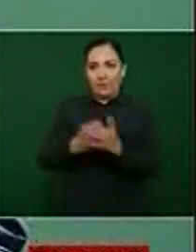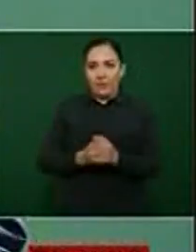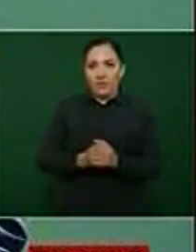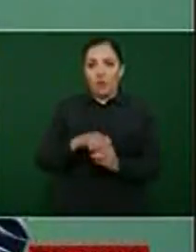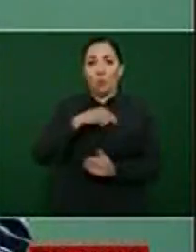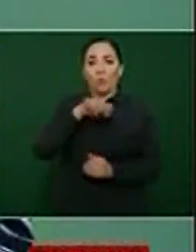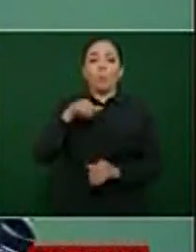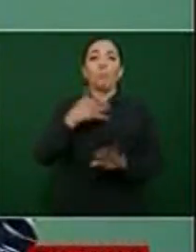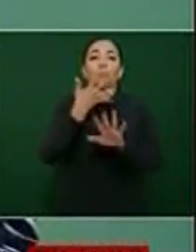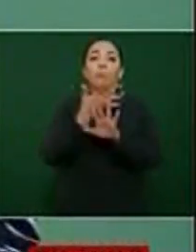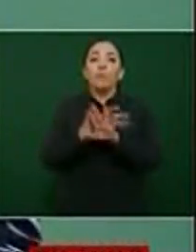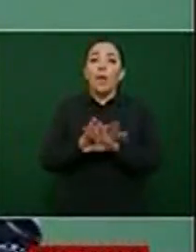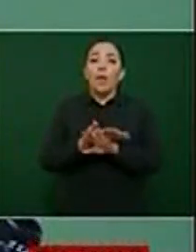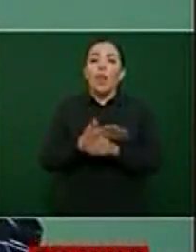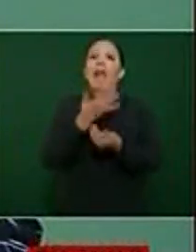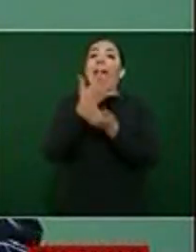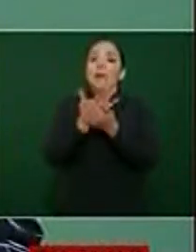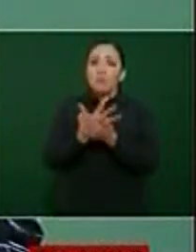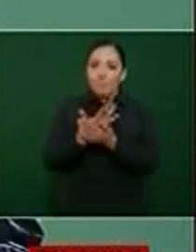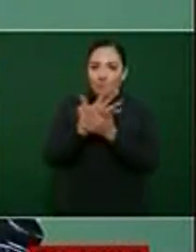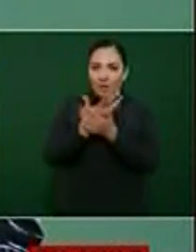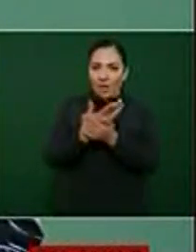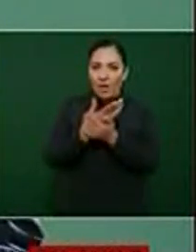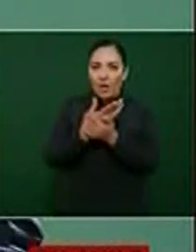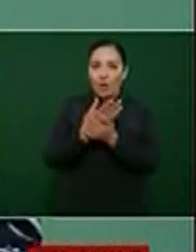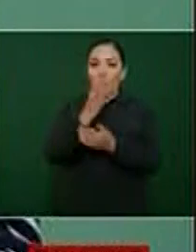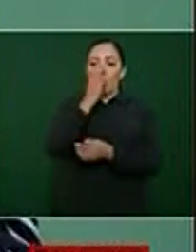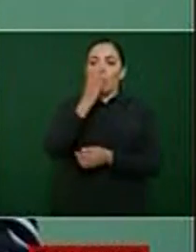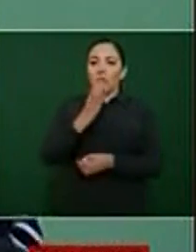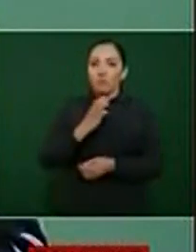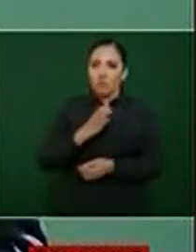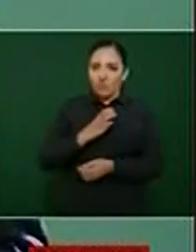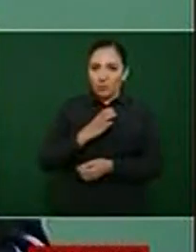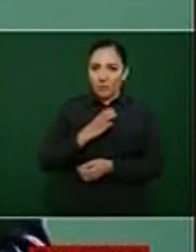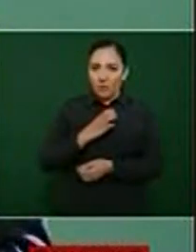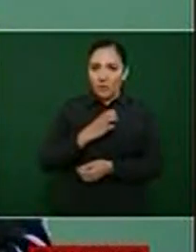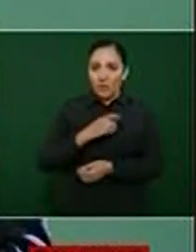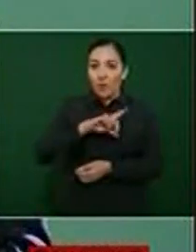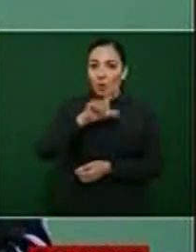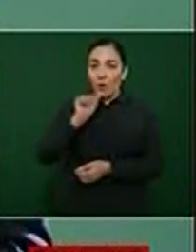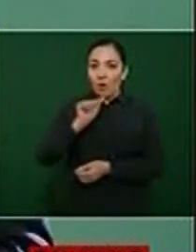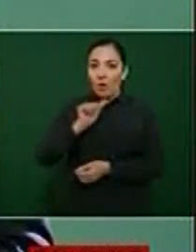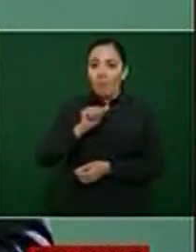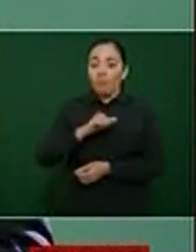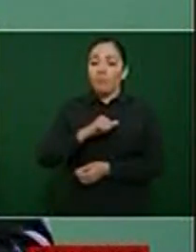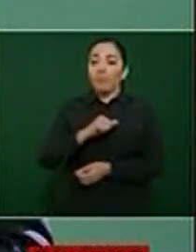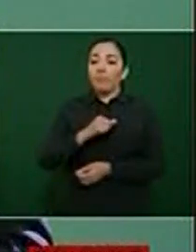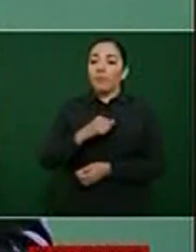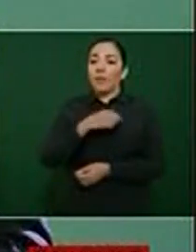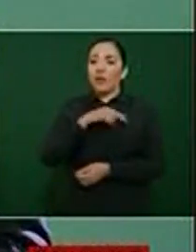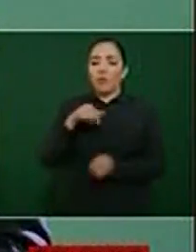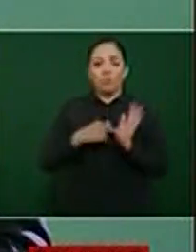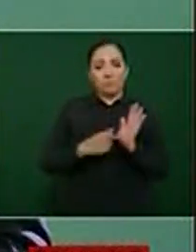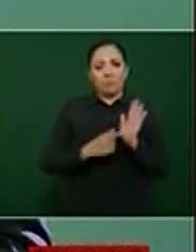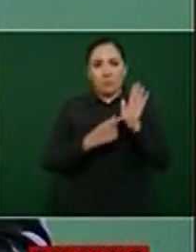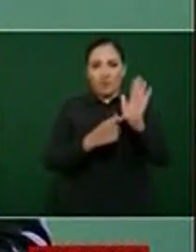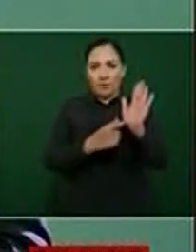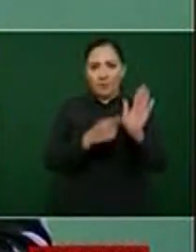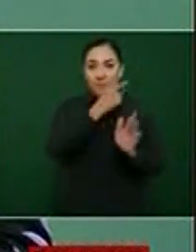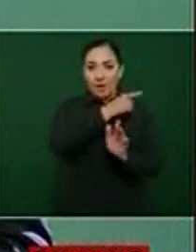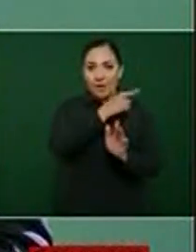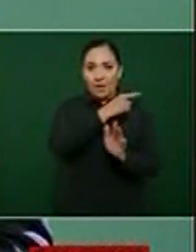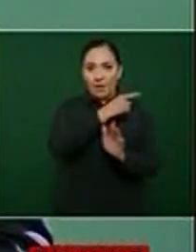ido agudizando y la insistencia de decir que los periodistas